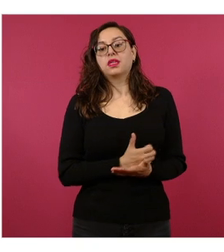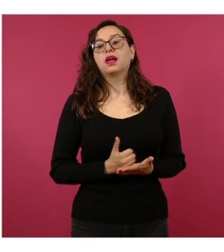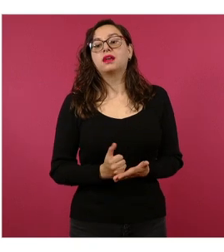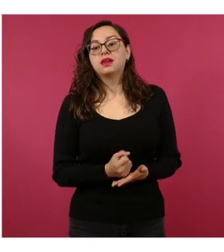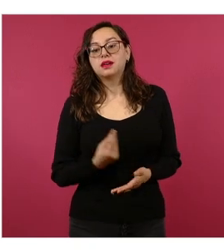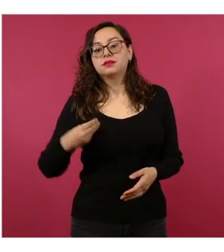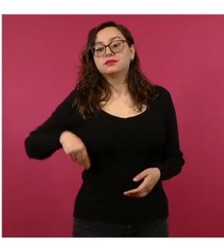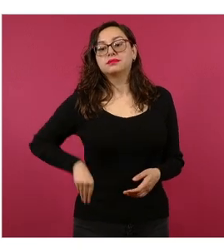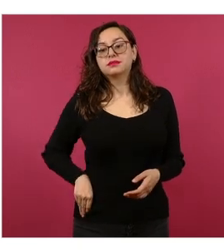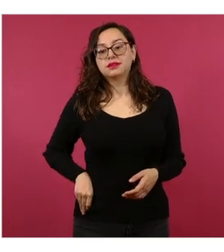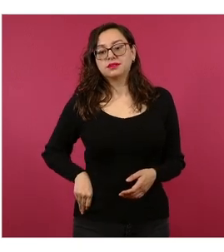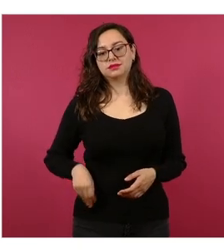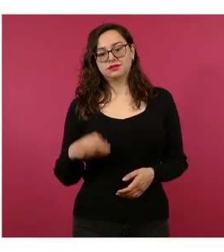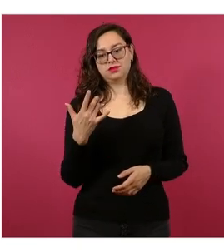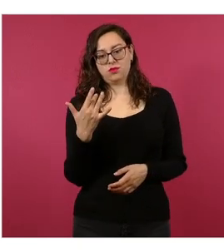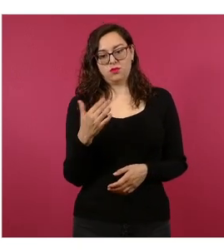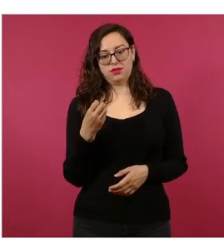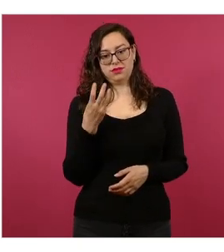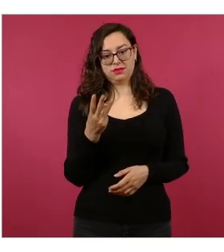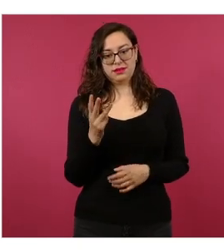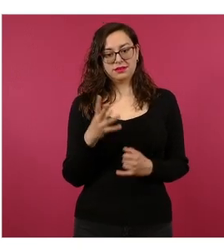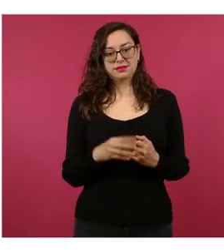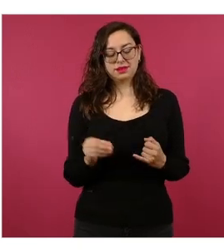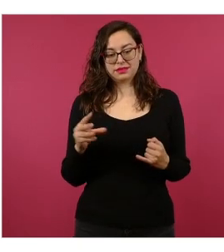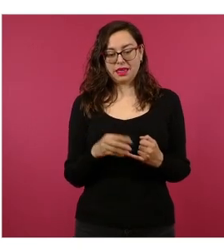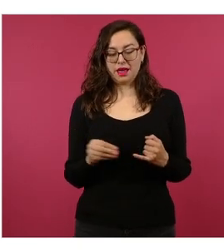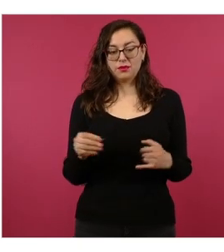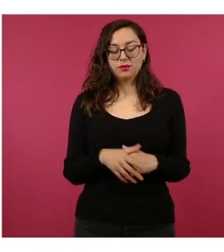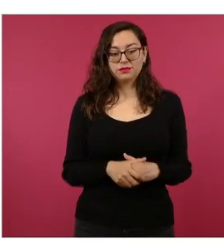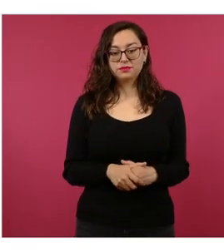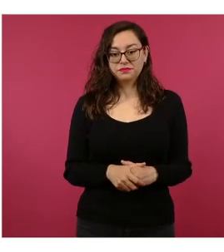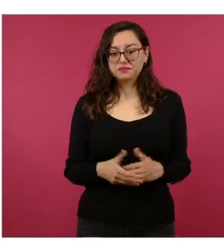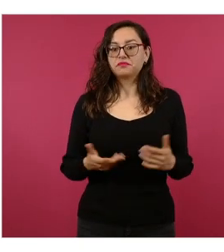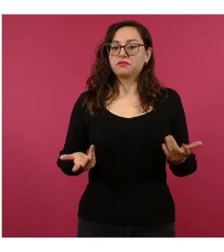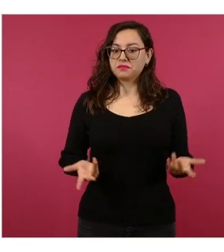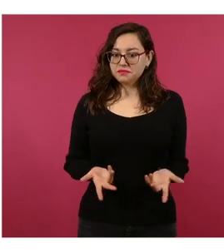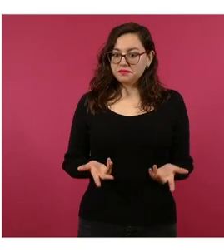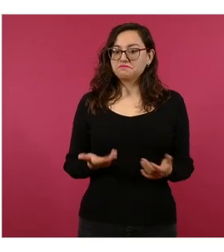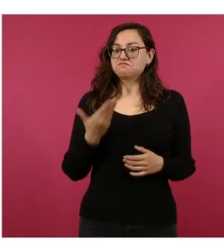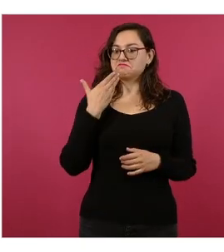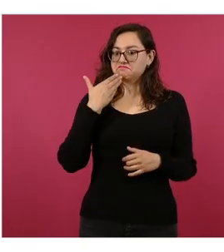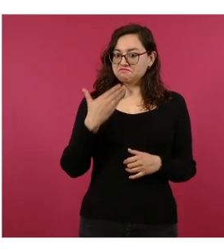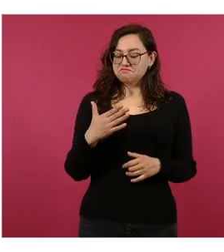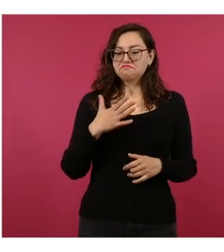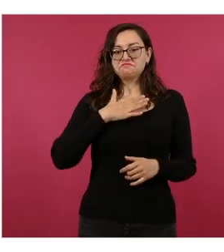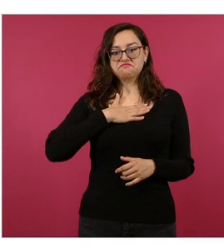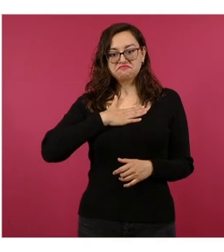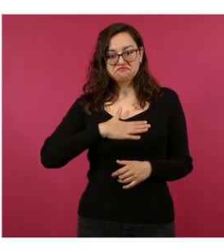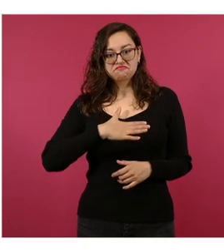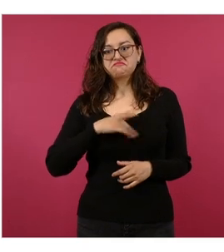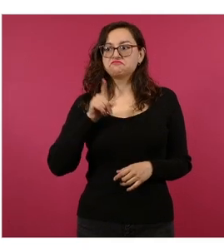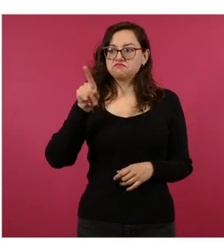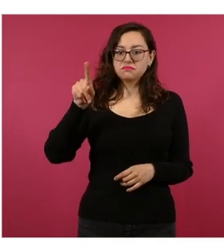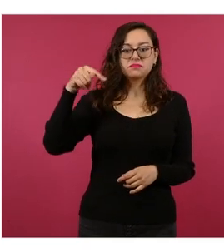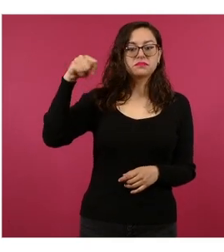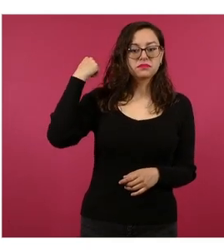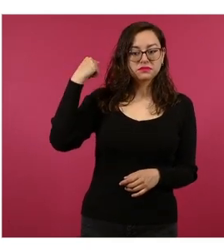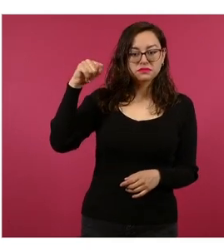centavos de ganancia. Tenemos casos también que vale la pena mencionar, ahí en Centro Tabasco, una franquicia de